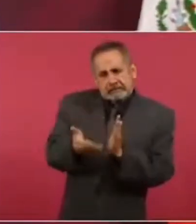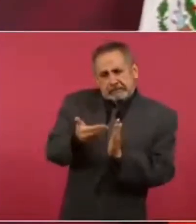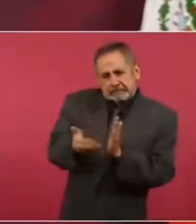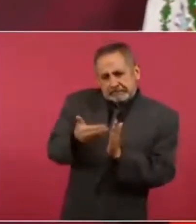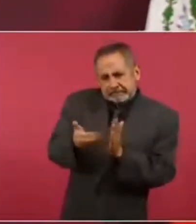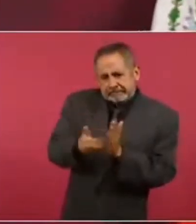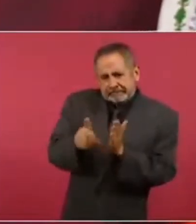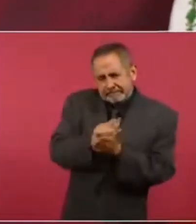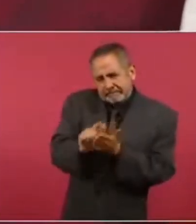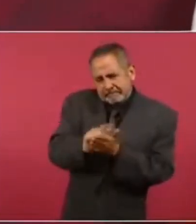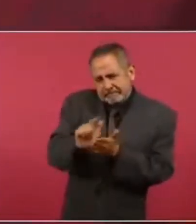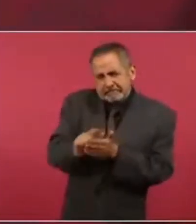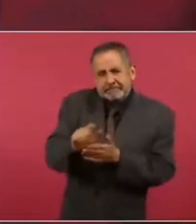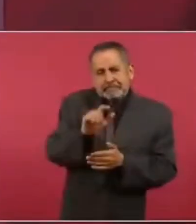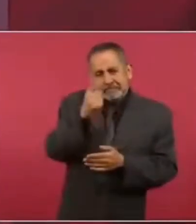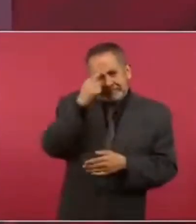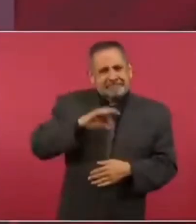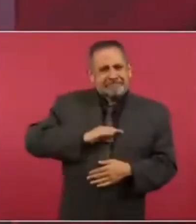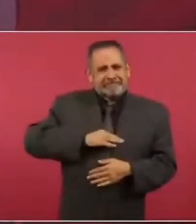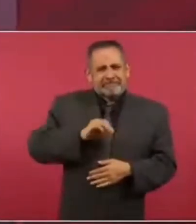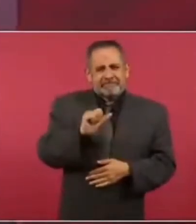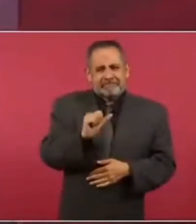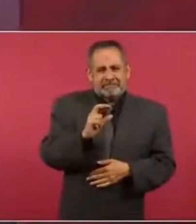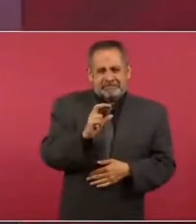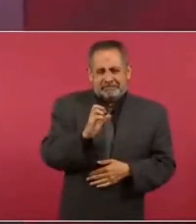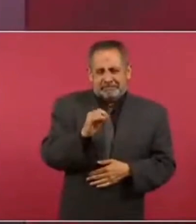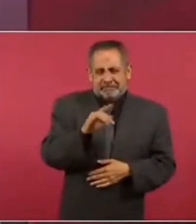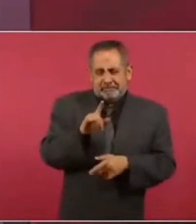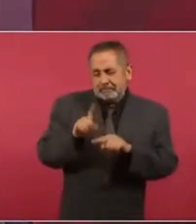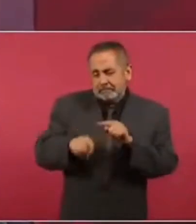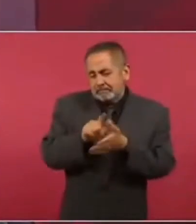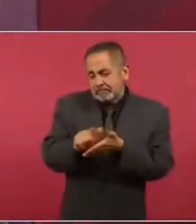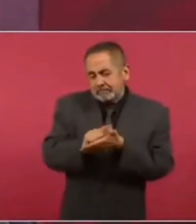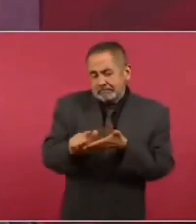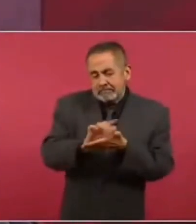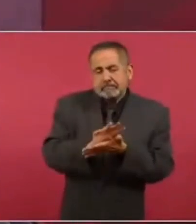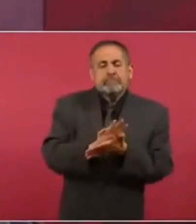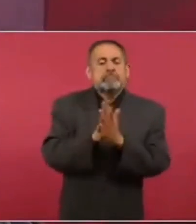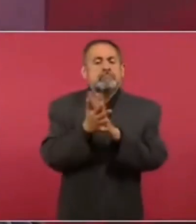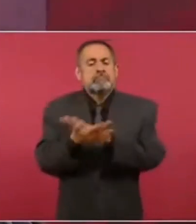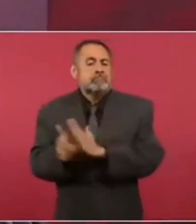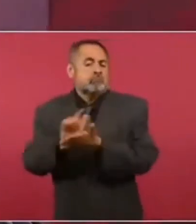quitarle al agua el arsénico.